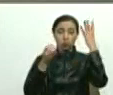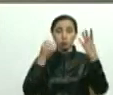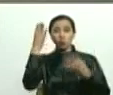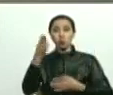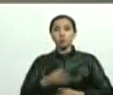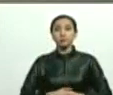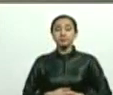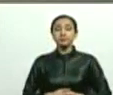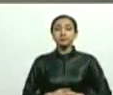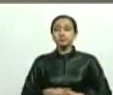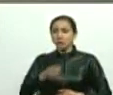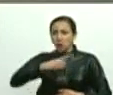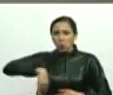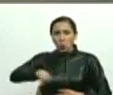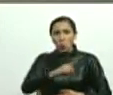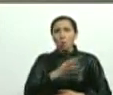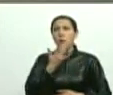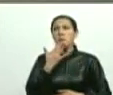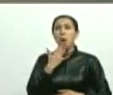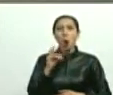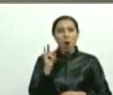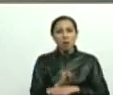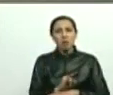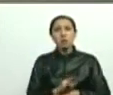si alguno de ustedes cometió un error,